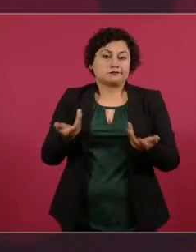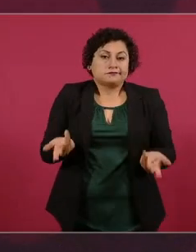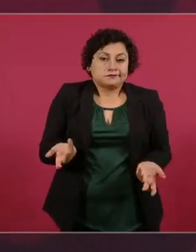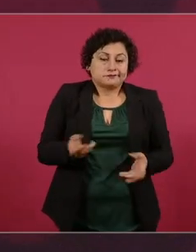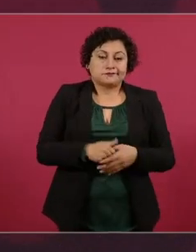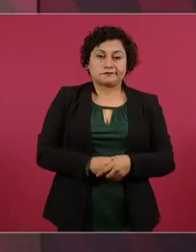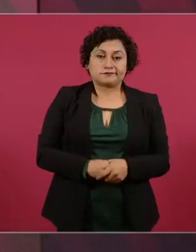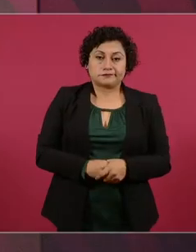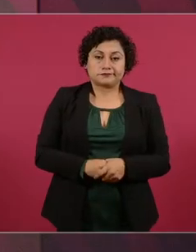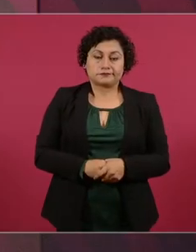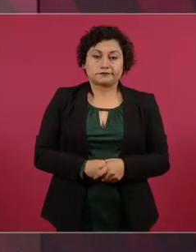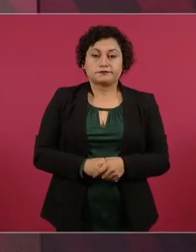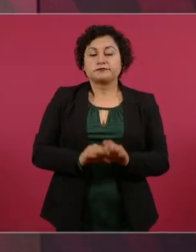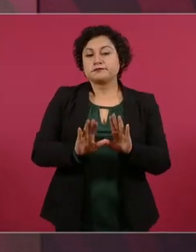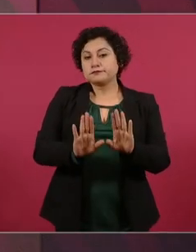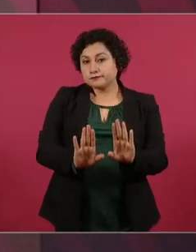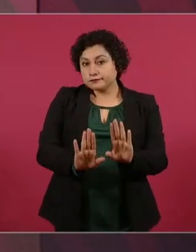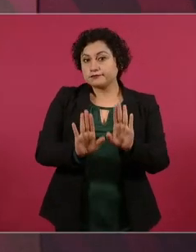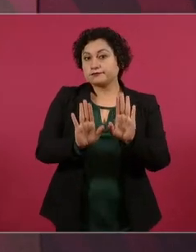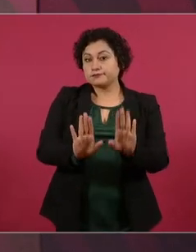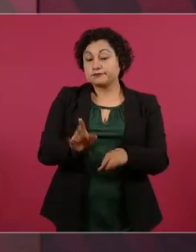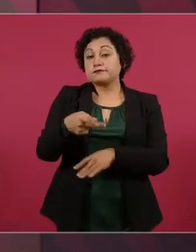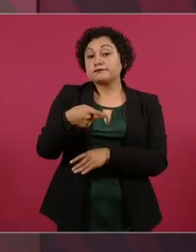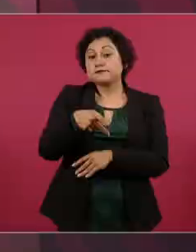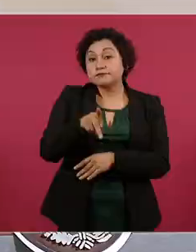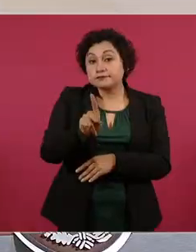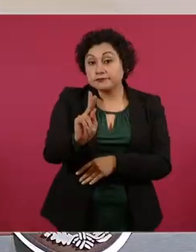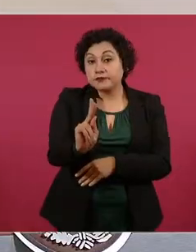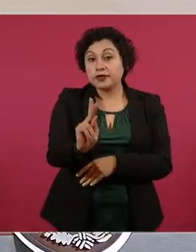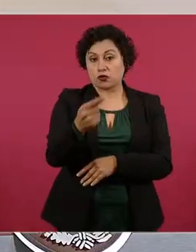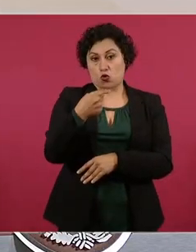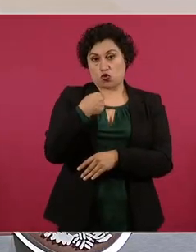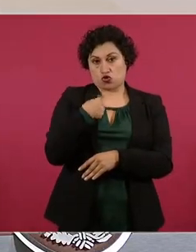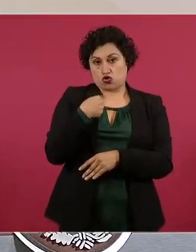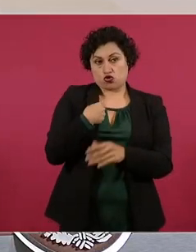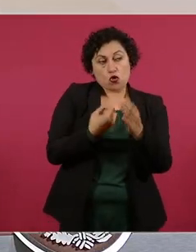Nada más que, según lo que escucho yo en la calle,